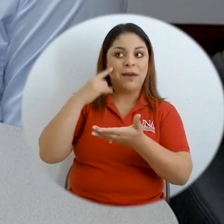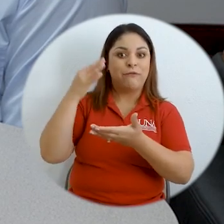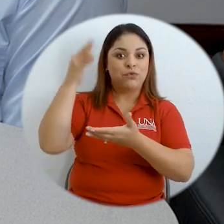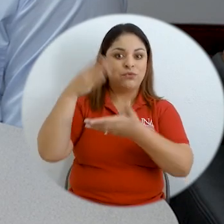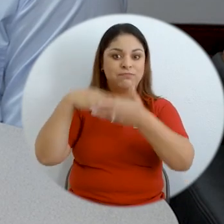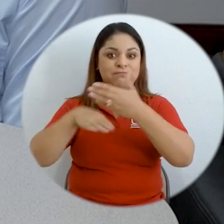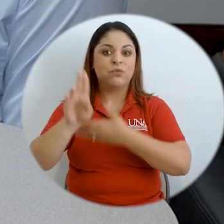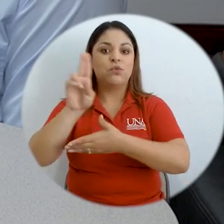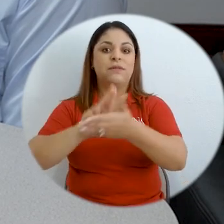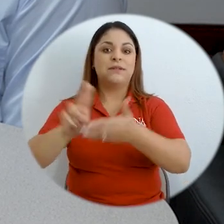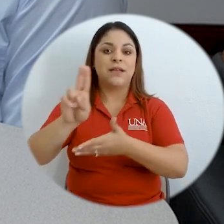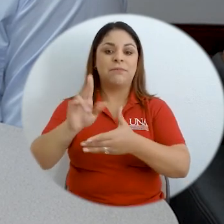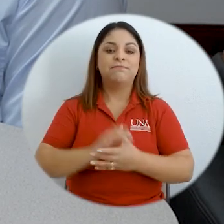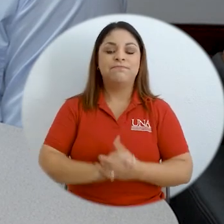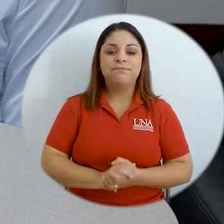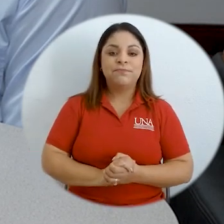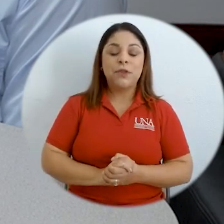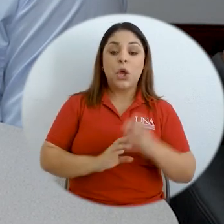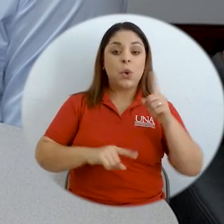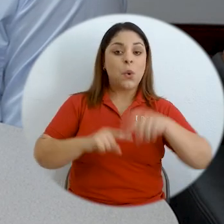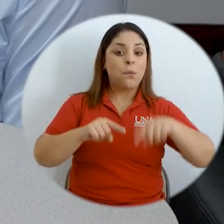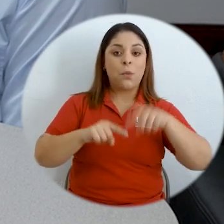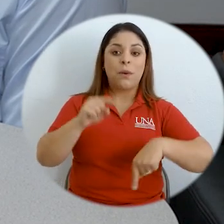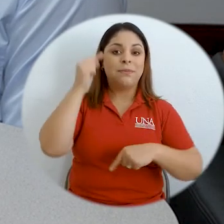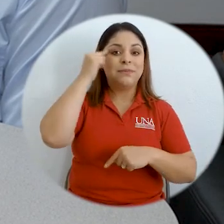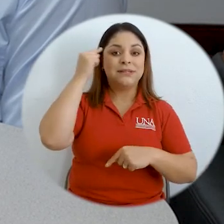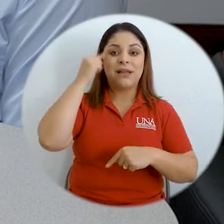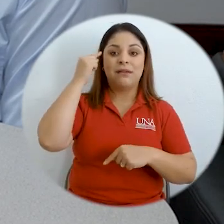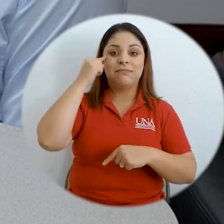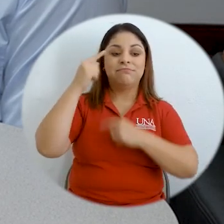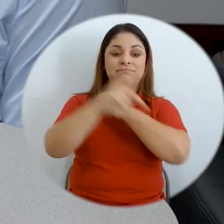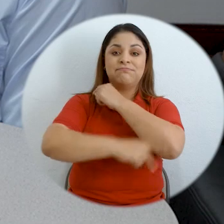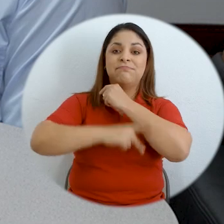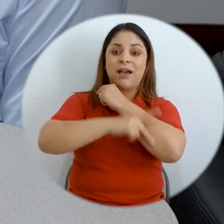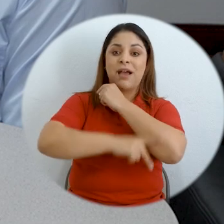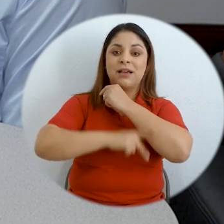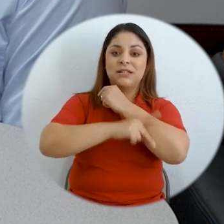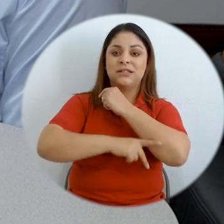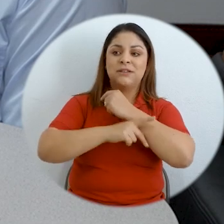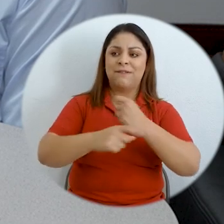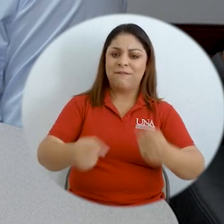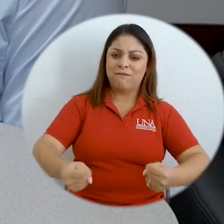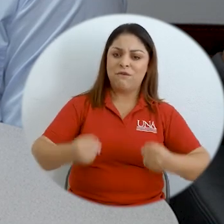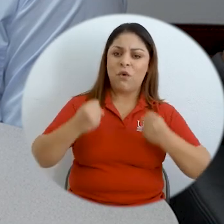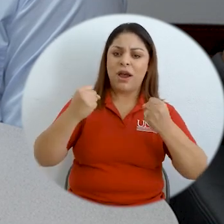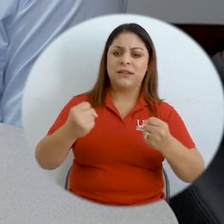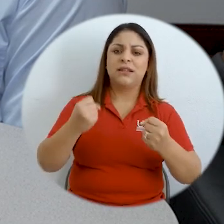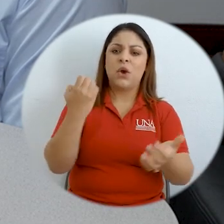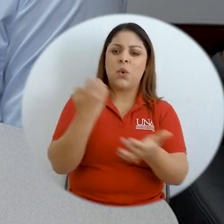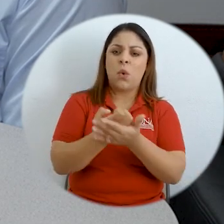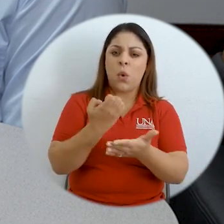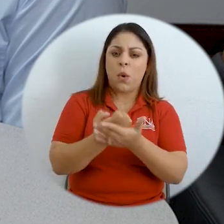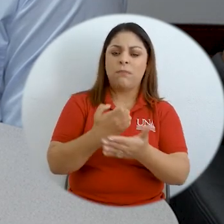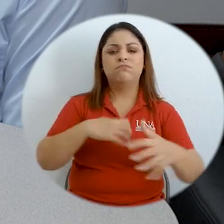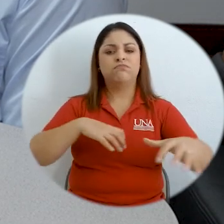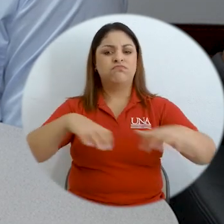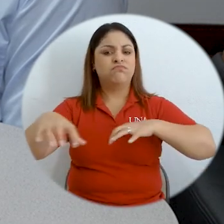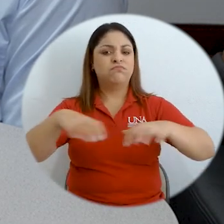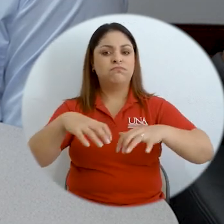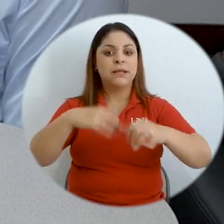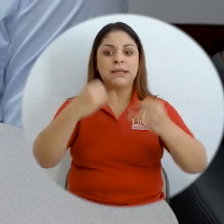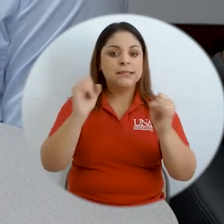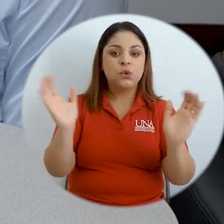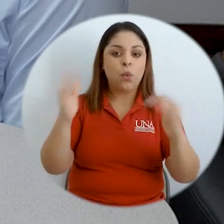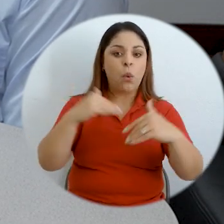que tenga un bono poblacional creciente, fuerte, una población económicamente activa,